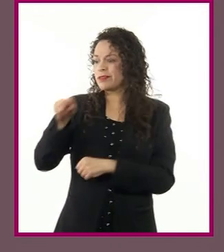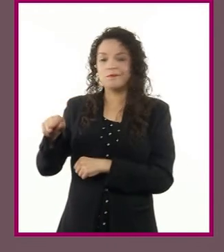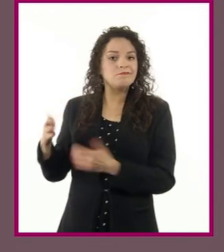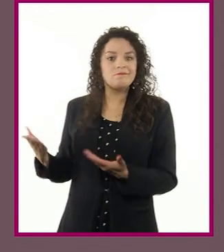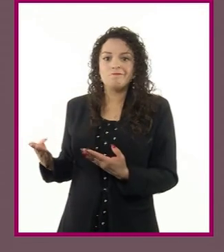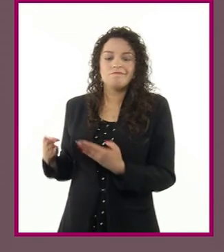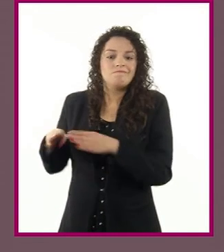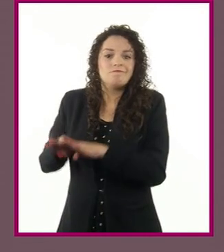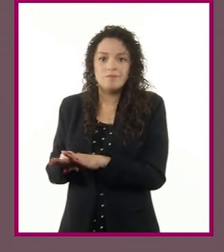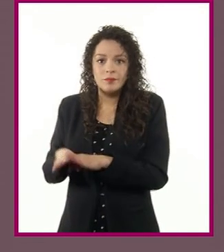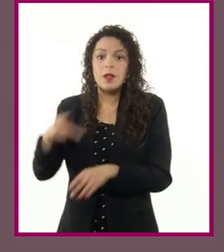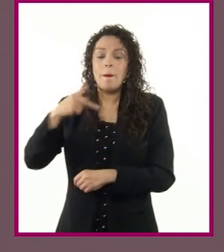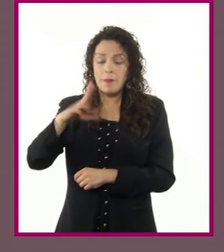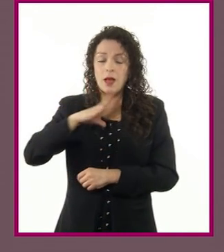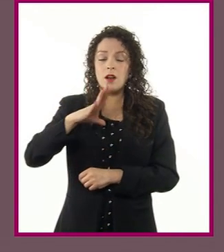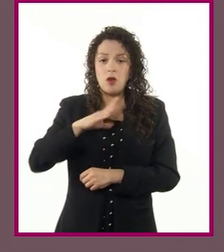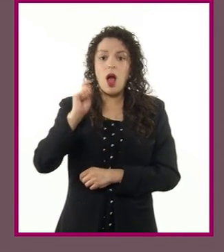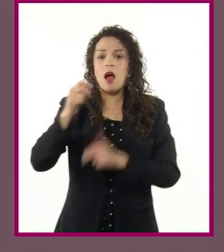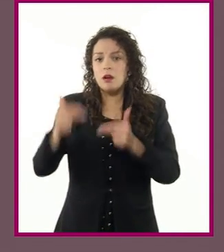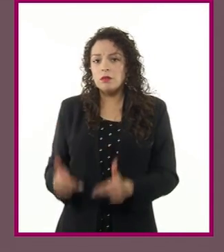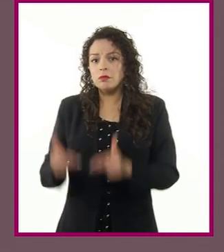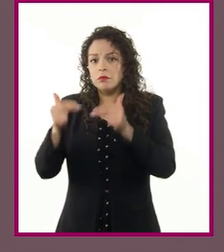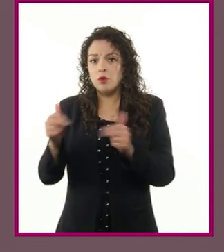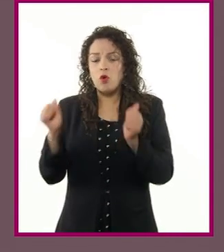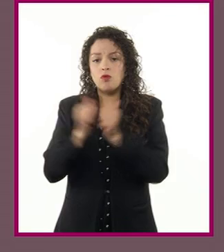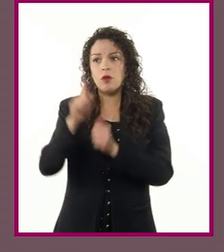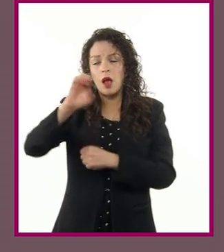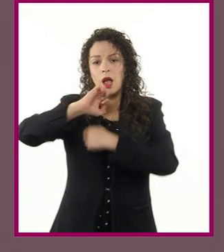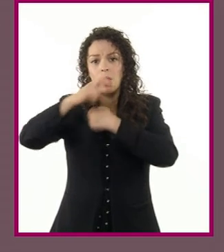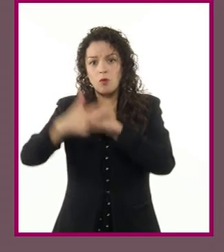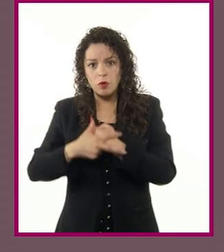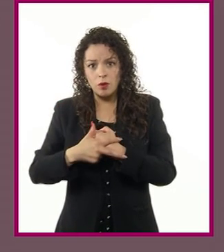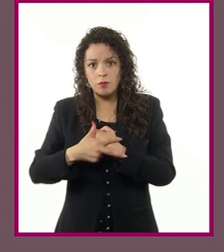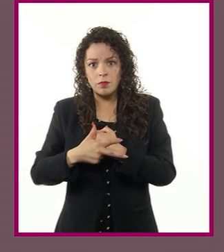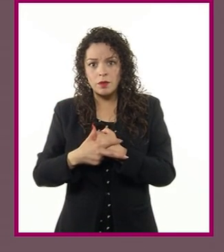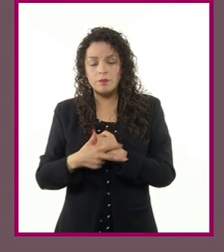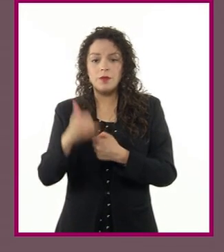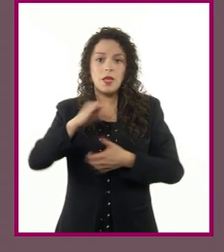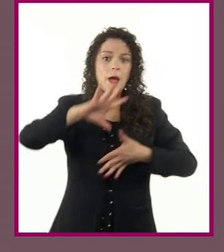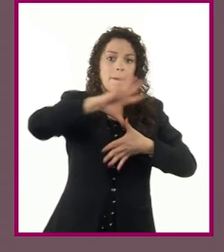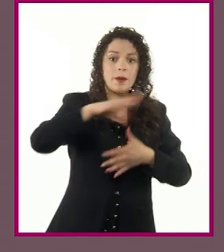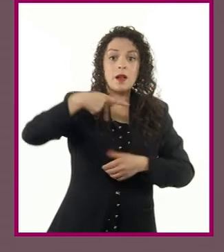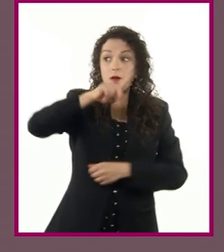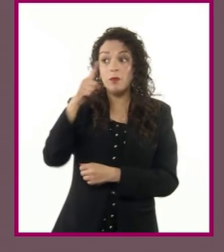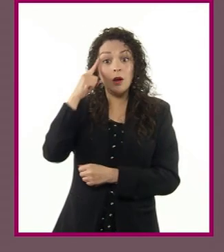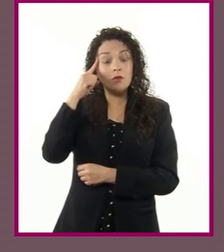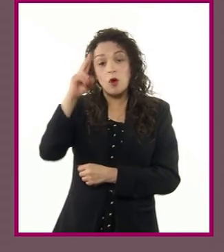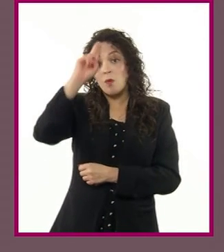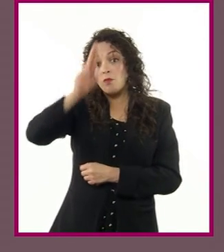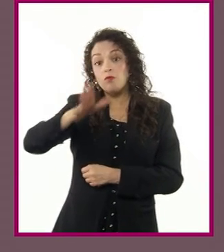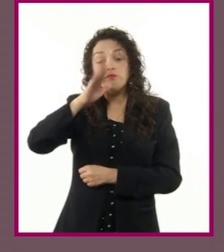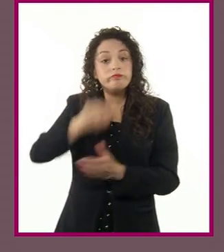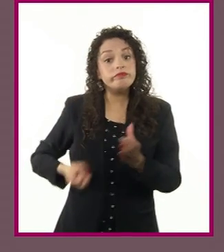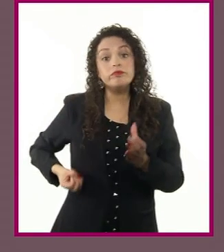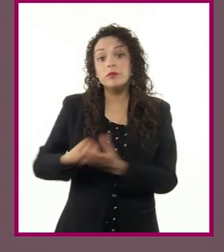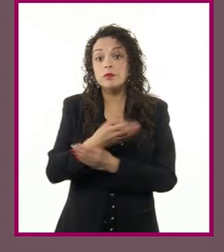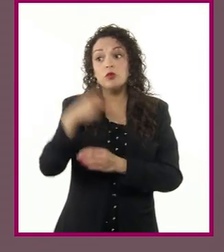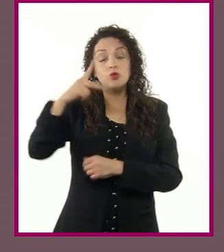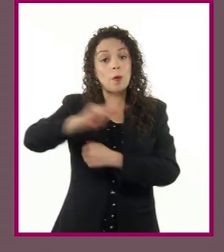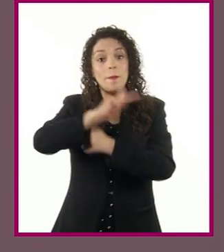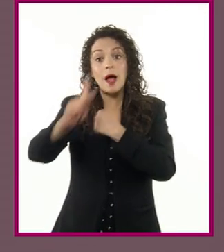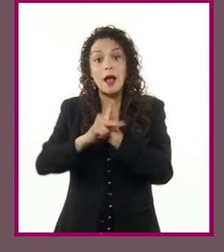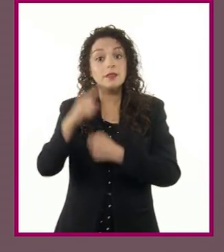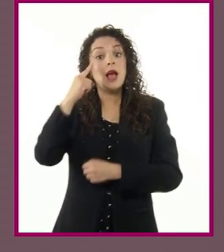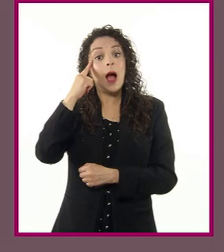con europeos y americanos, los japoneses tenían prohibido salir de Japón. Es en este periodo